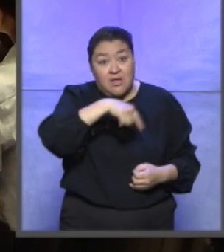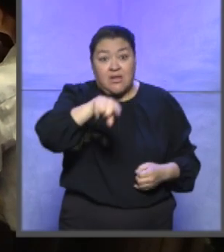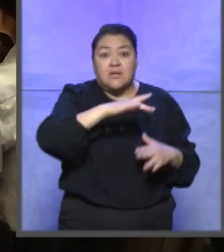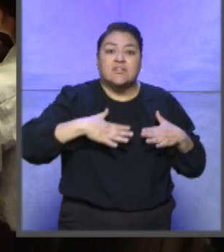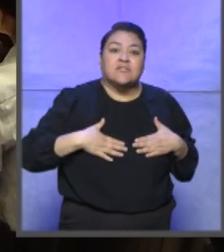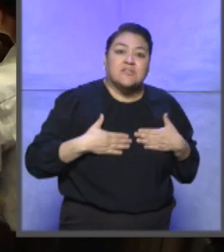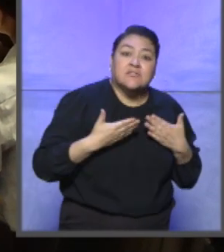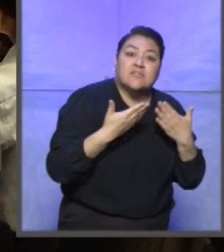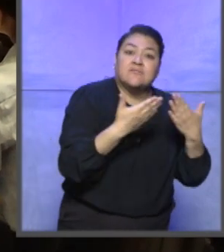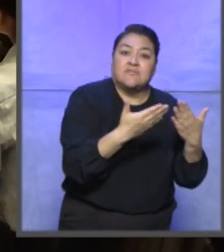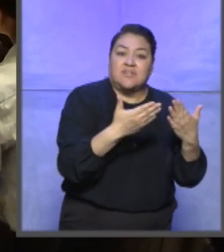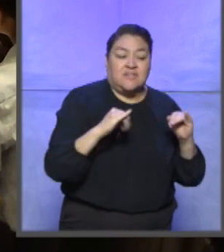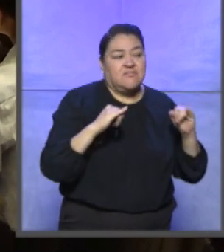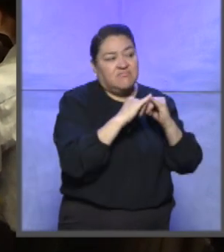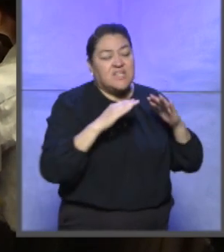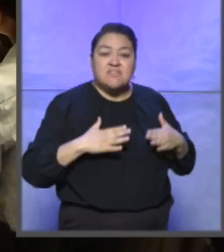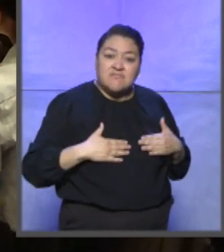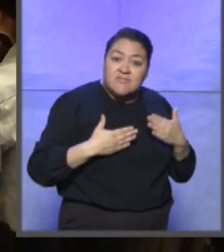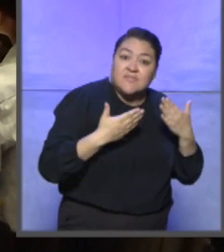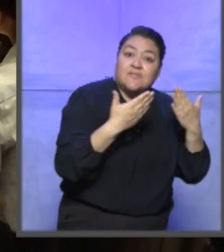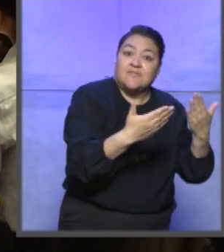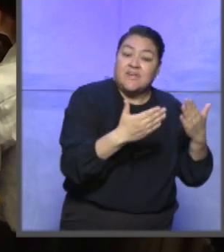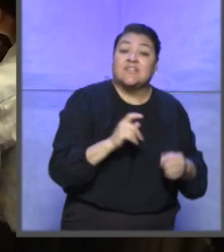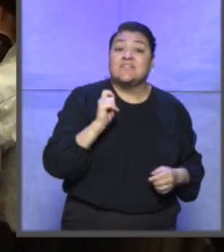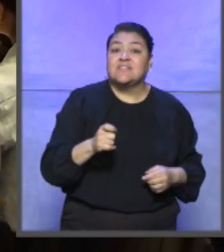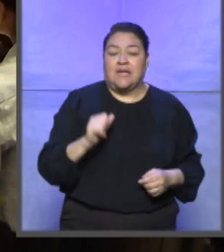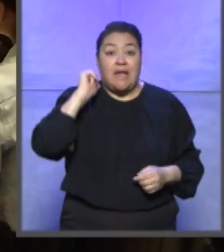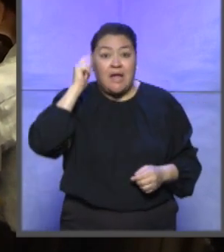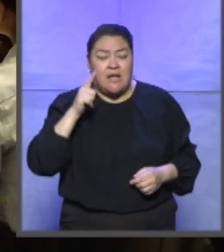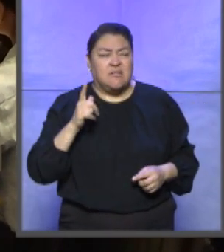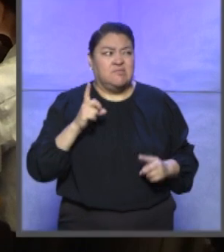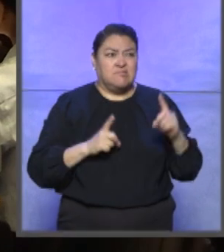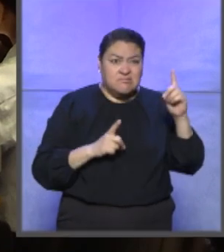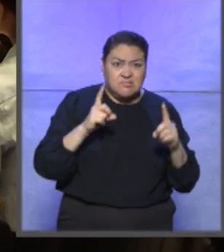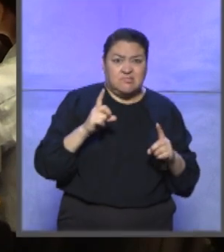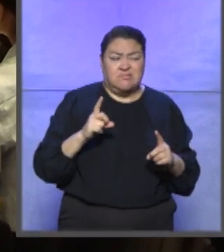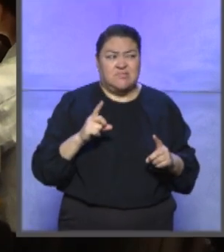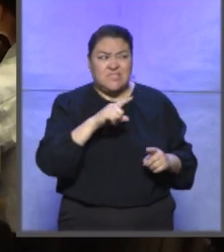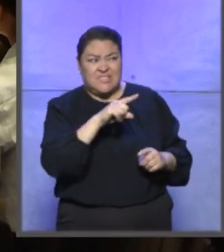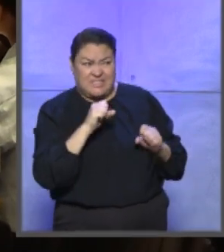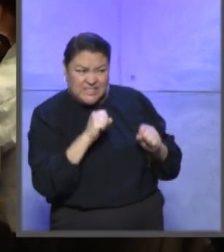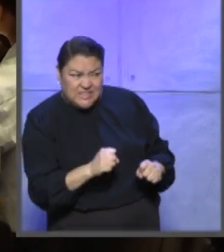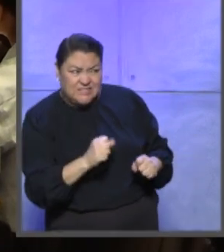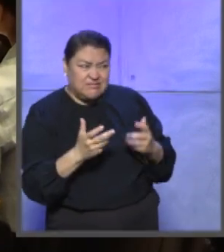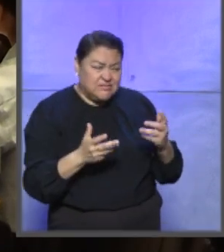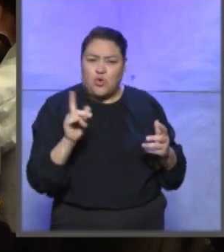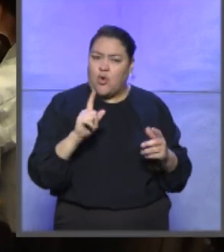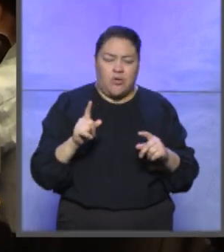la confianza en las instituciones y despejamos cualquier duda que puedan tener en